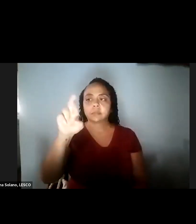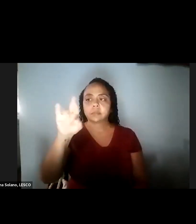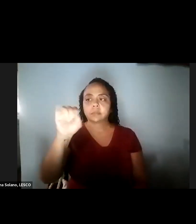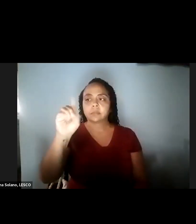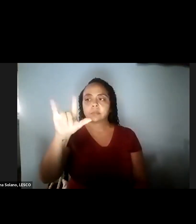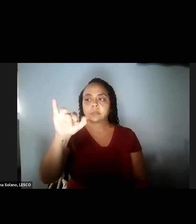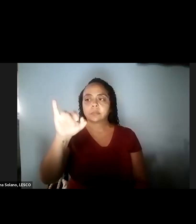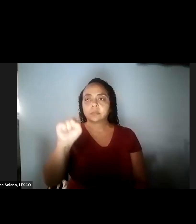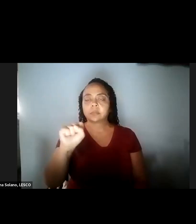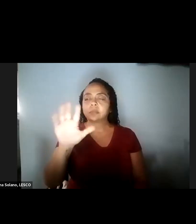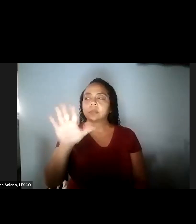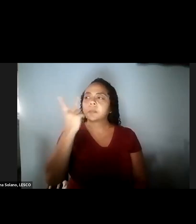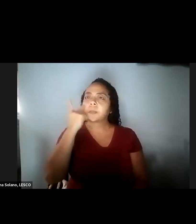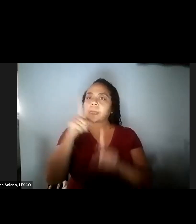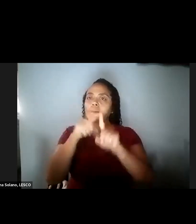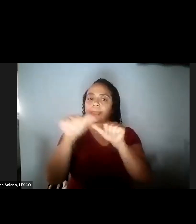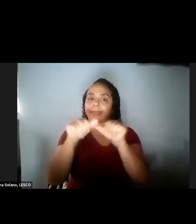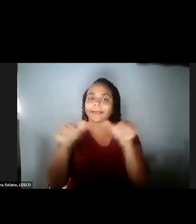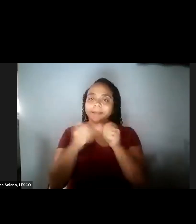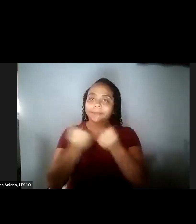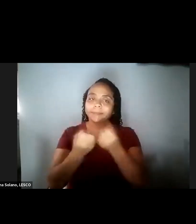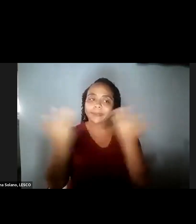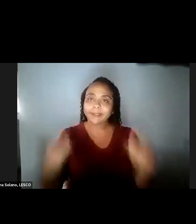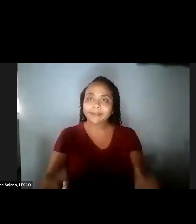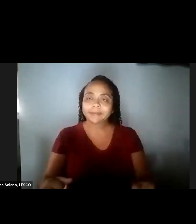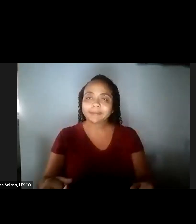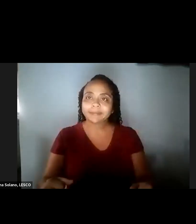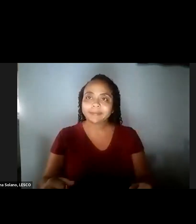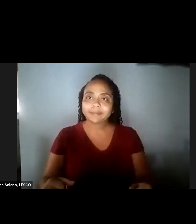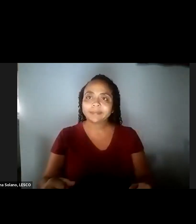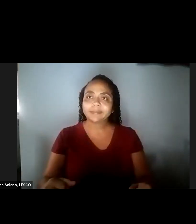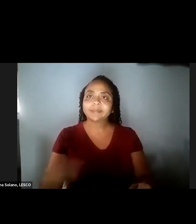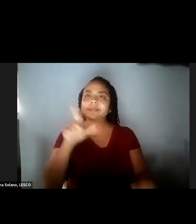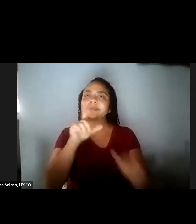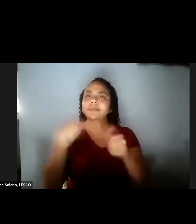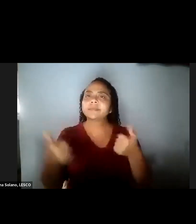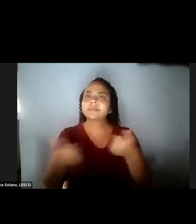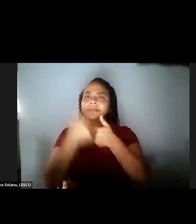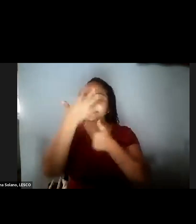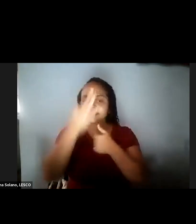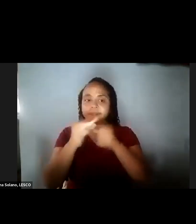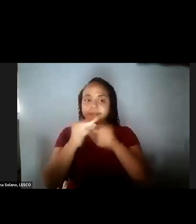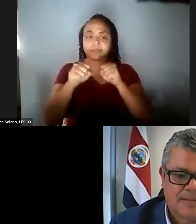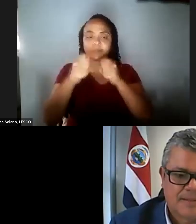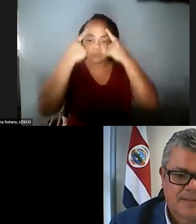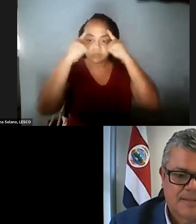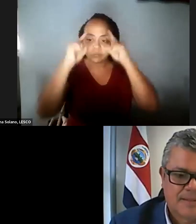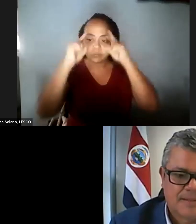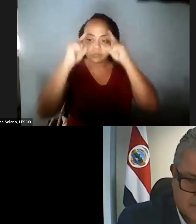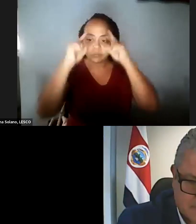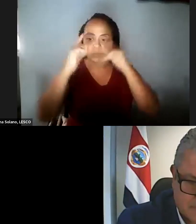como lo ven desde el sector público cuáles son estos retos creen que si podamos lograr construir